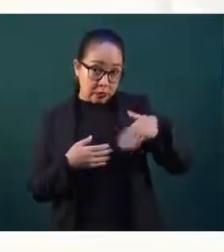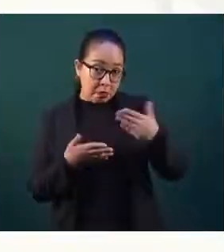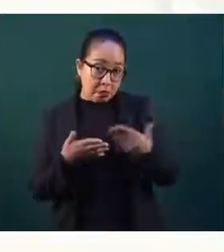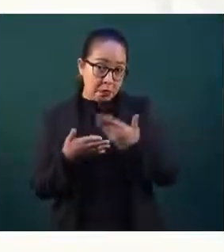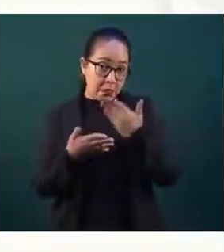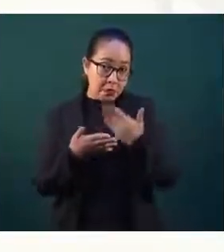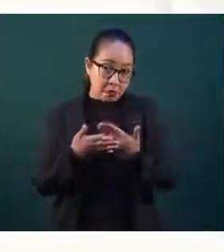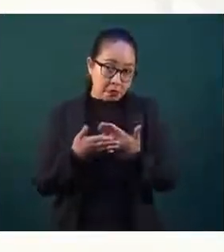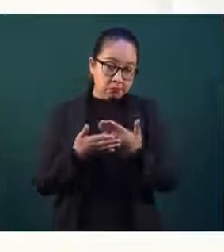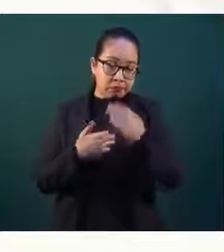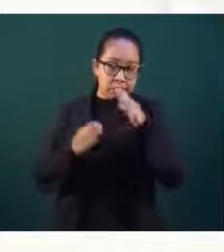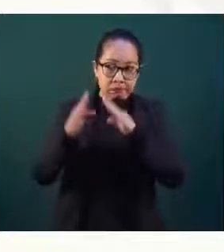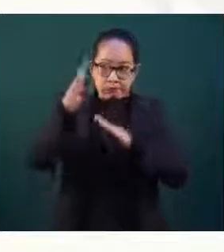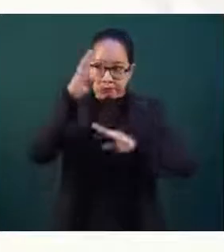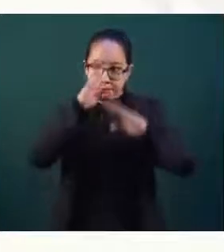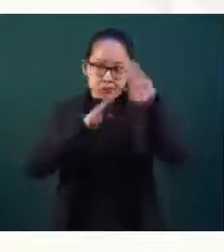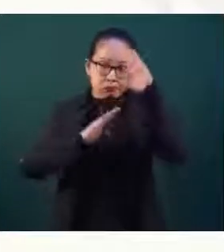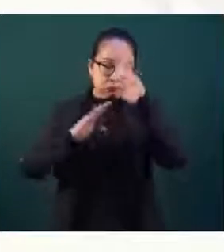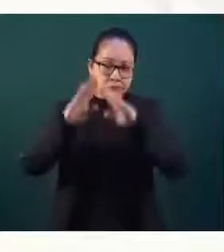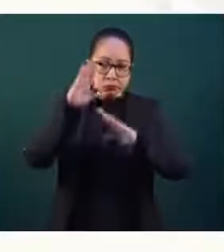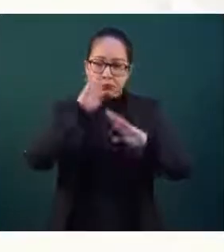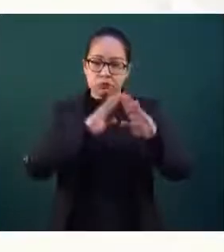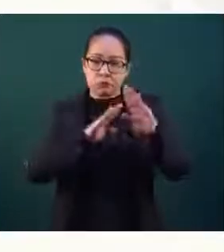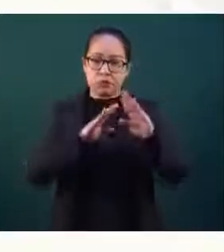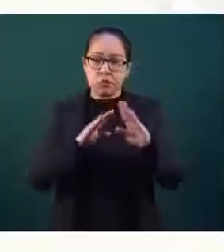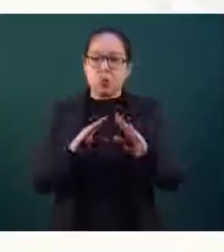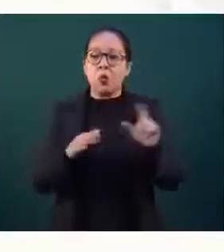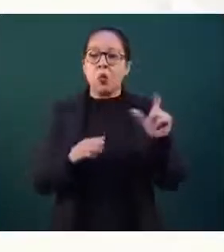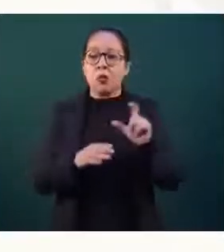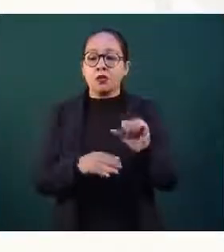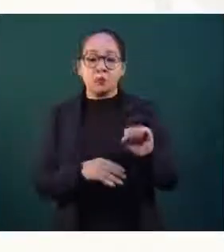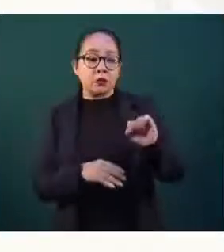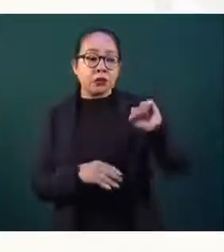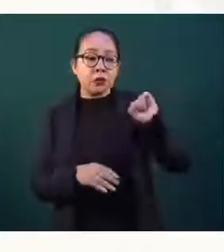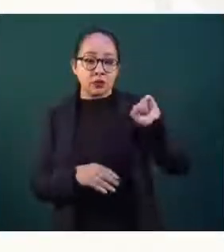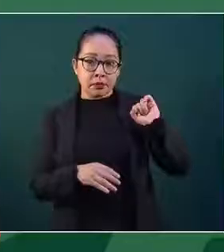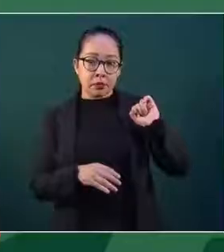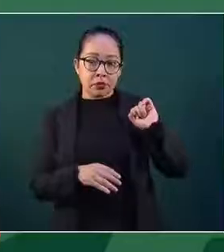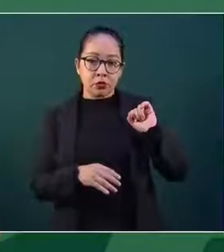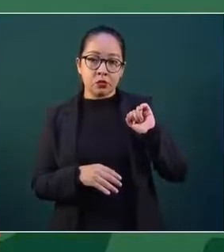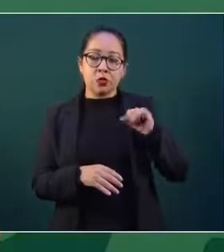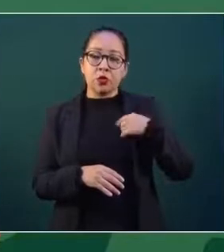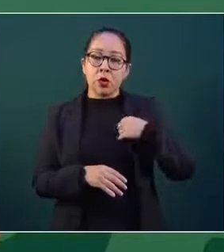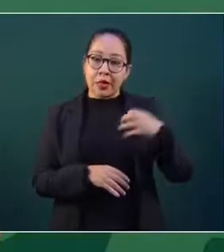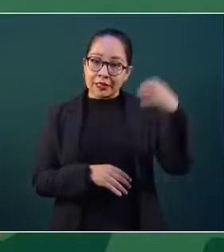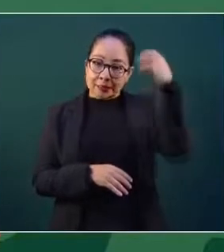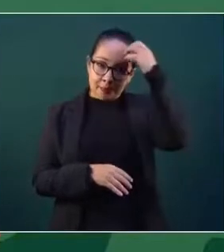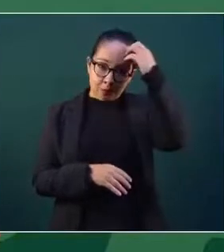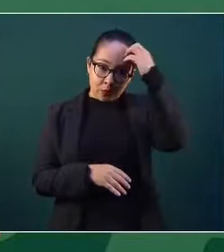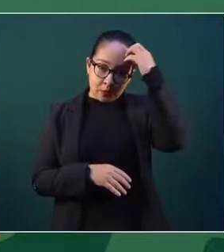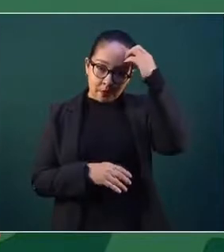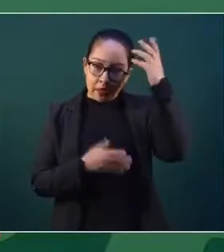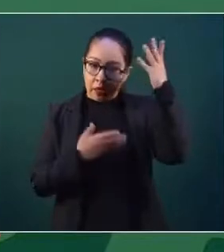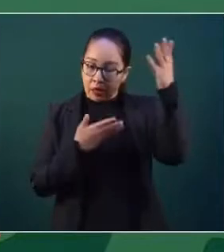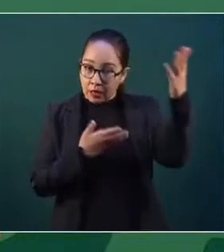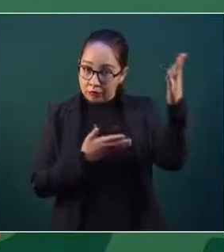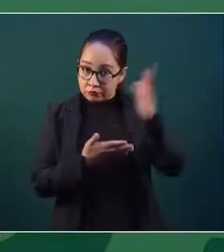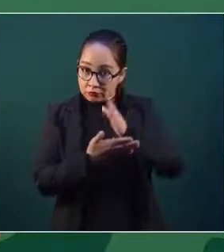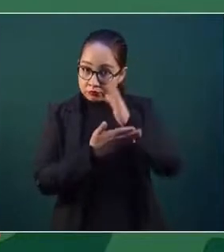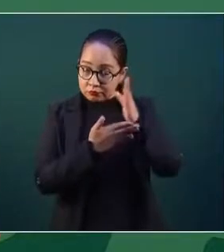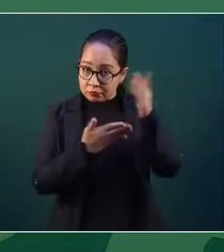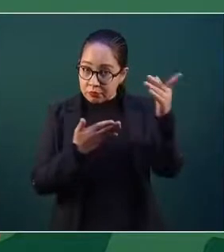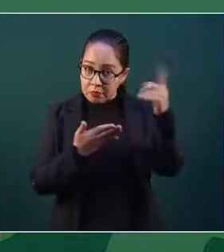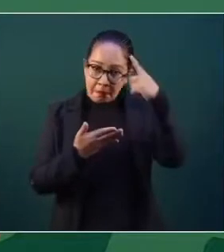propuesta que presentó el sábado en Chapultepec, en torno a modificar